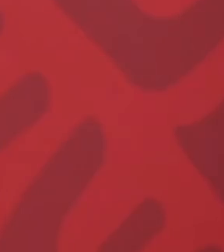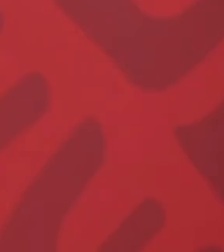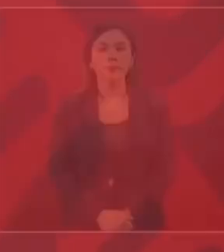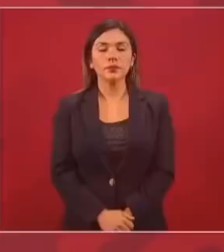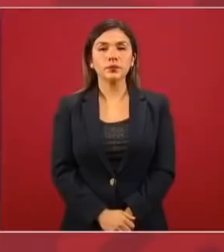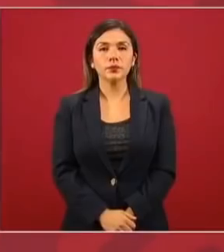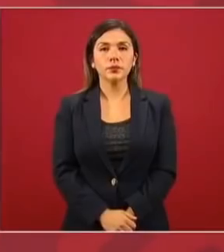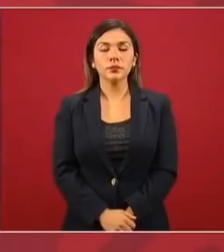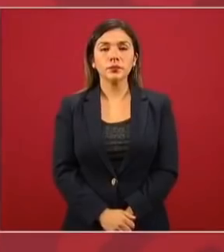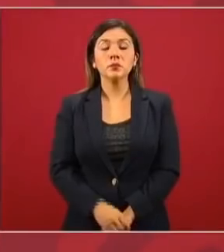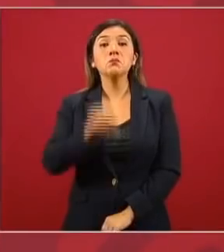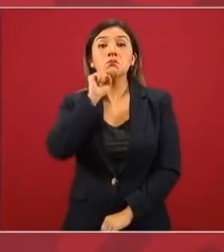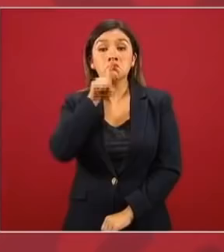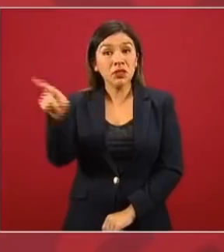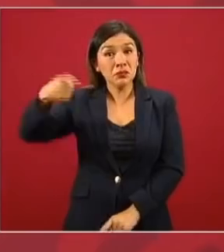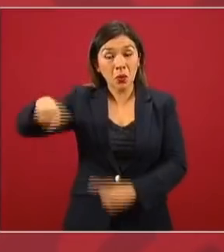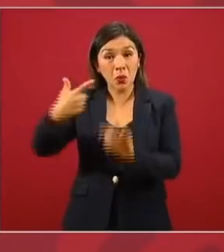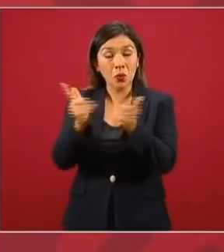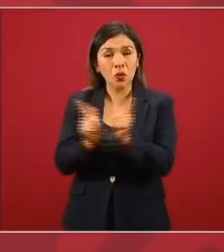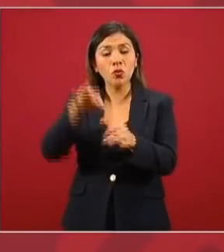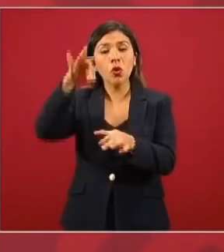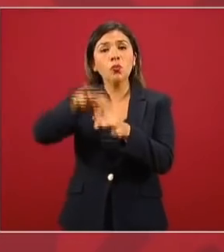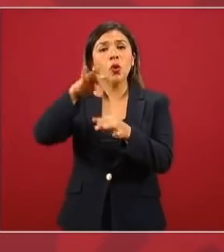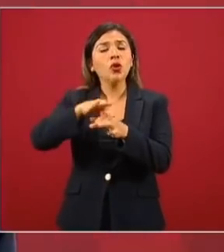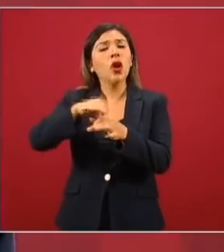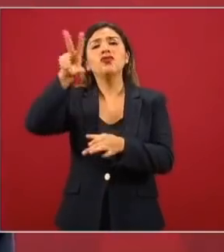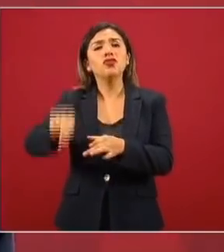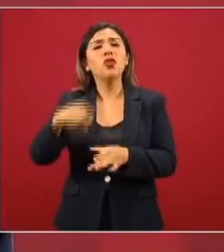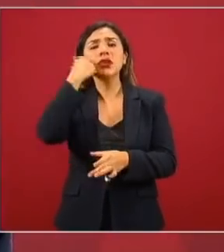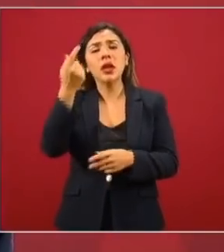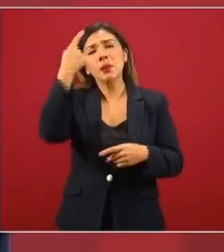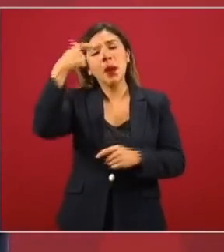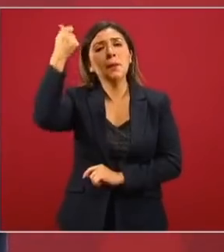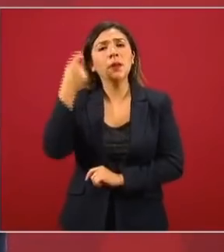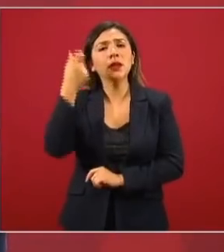Votaron en contra de la pensión a niñas y a niños con discapacidad.